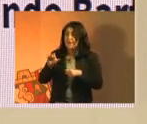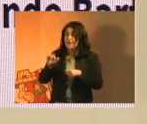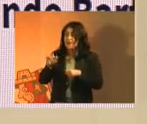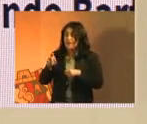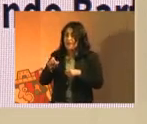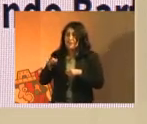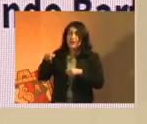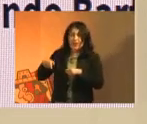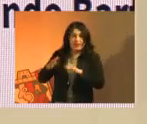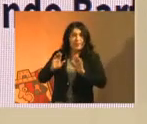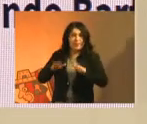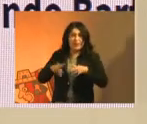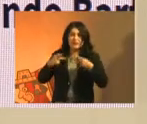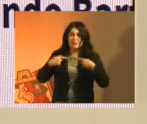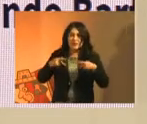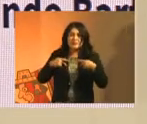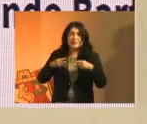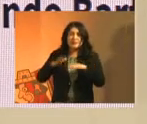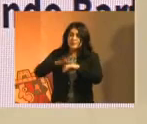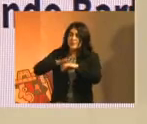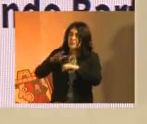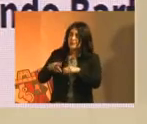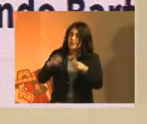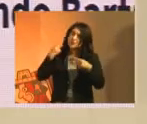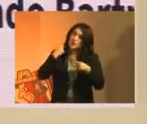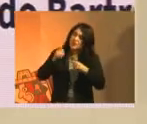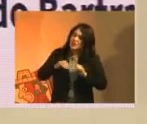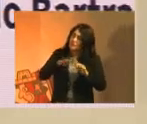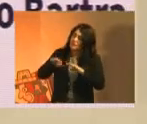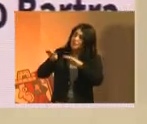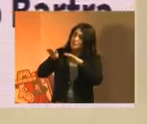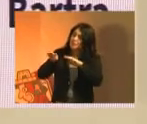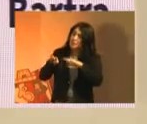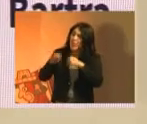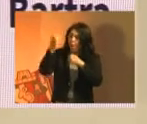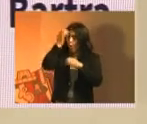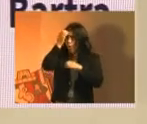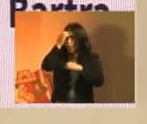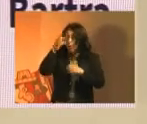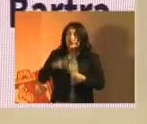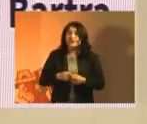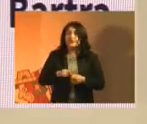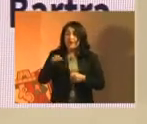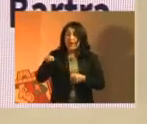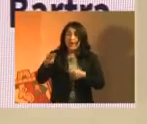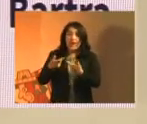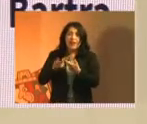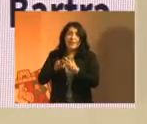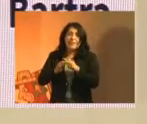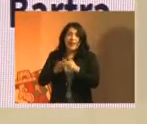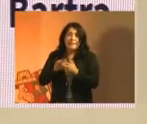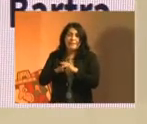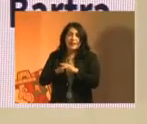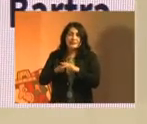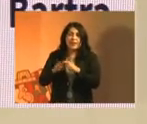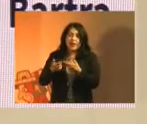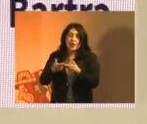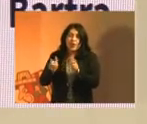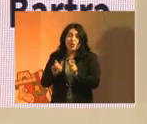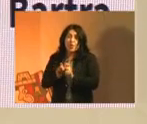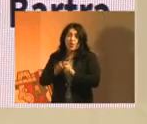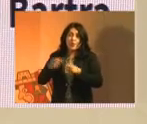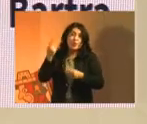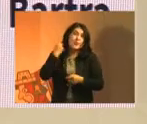agarrar presencia política no voy a contarles la historia completa pero construye un partido un partido que aún hoy sería un partido